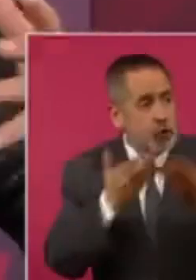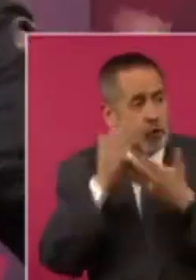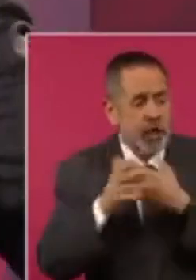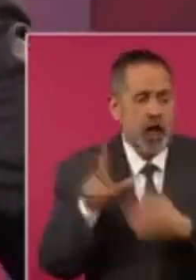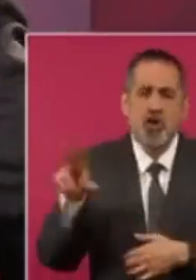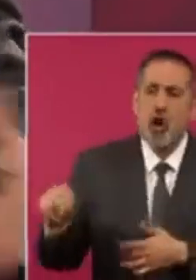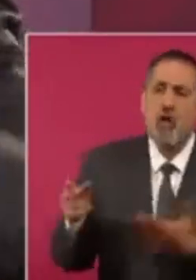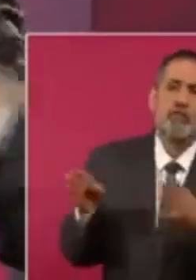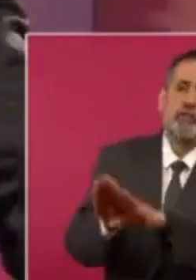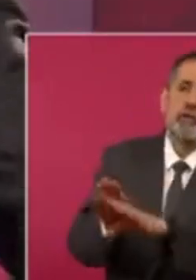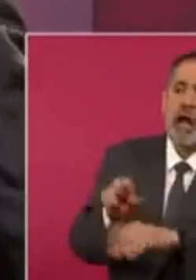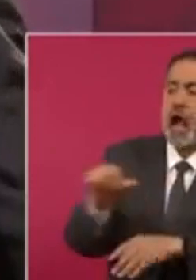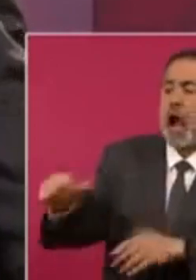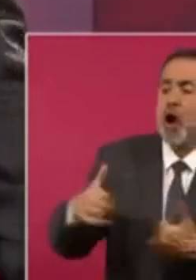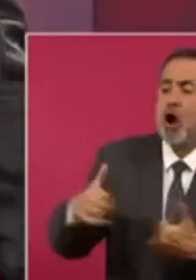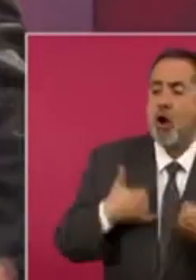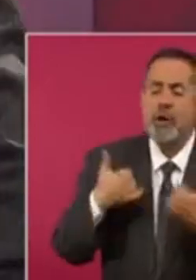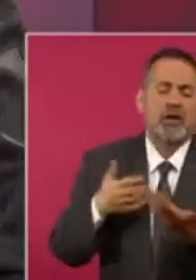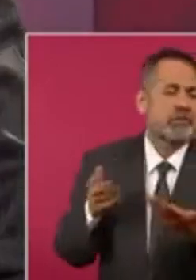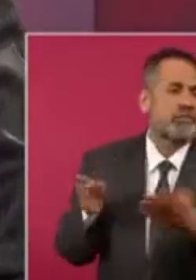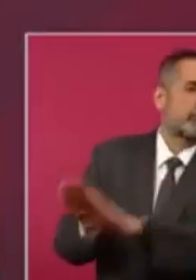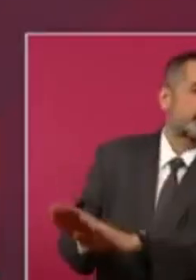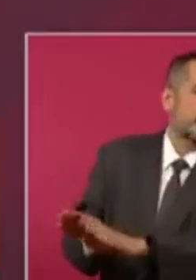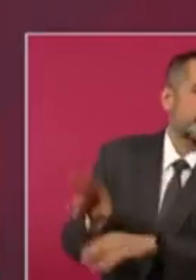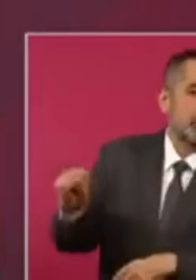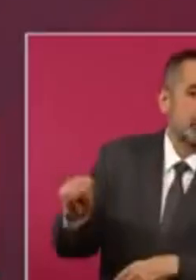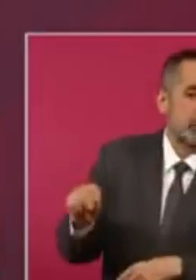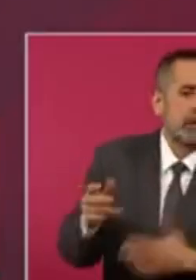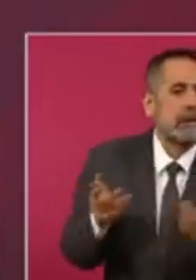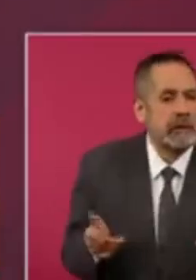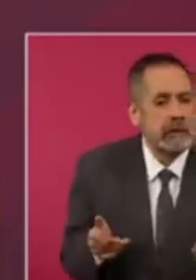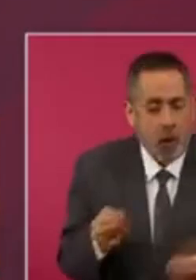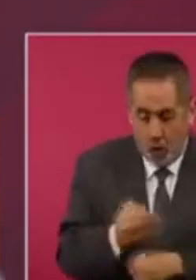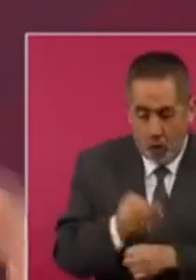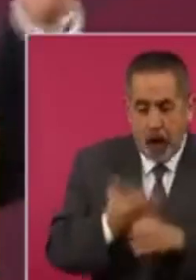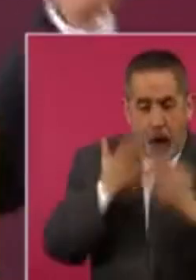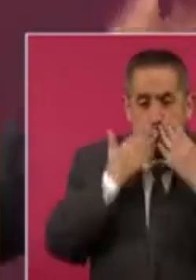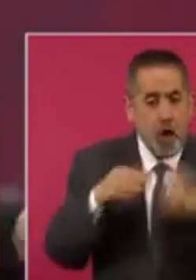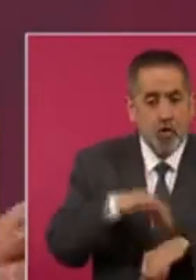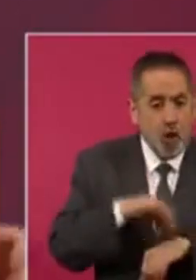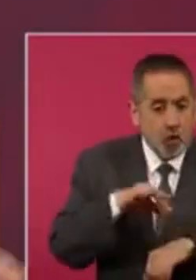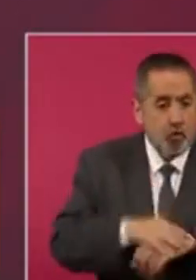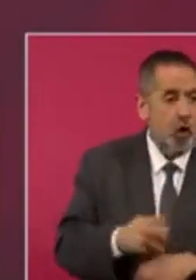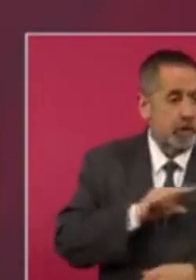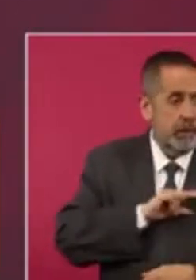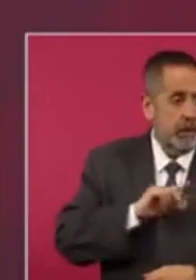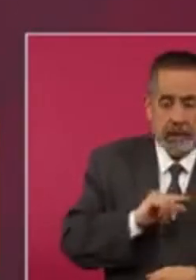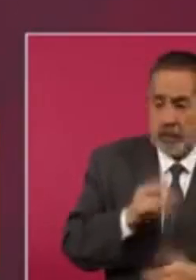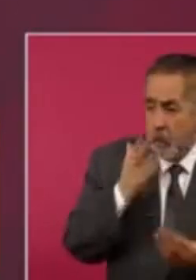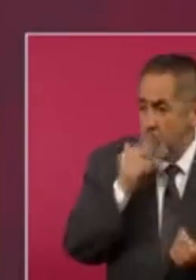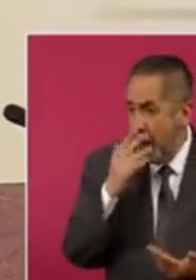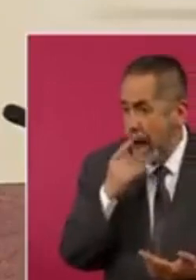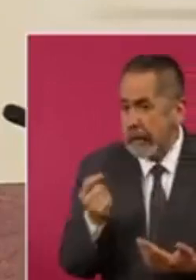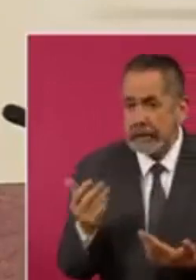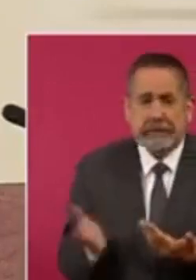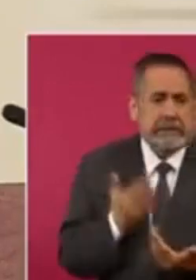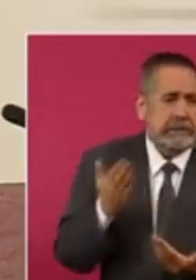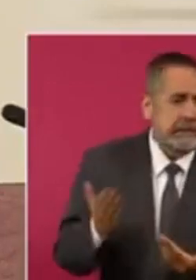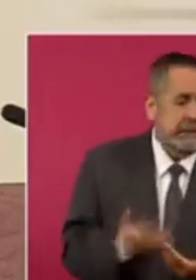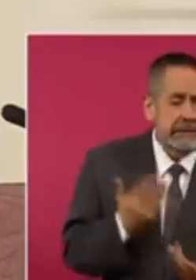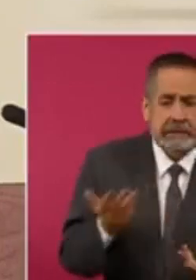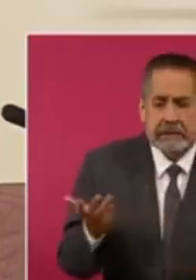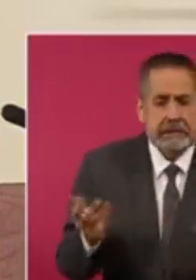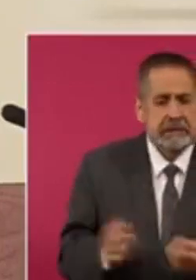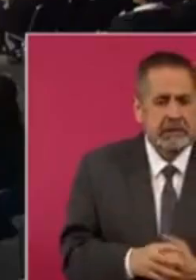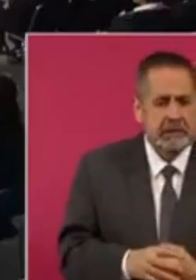experiencias que ya se habían vivido en Europa y en algunos casos en Estados Unidos modelos de atención médica que se tomaron de